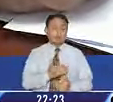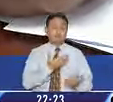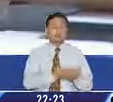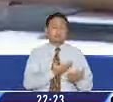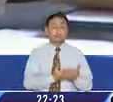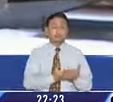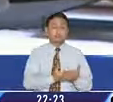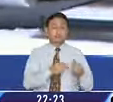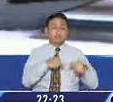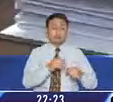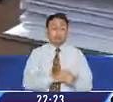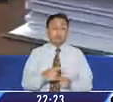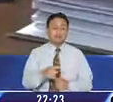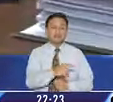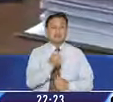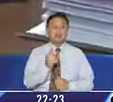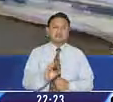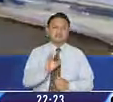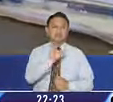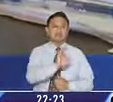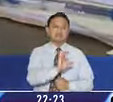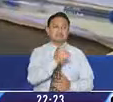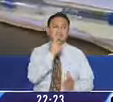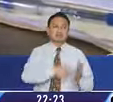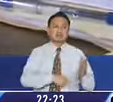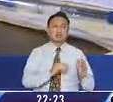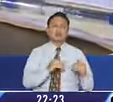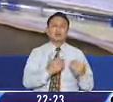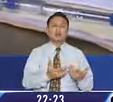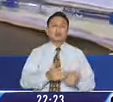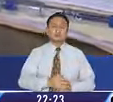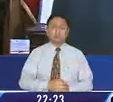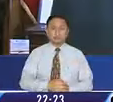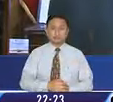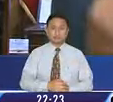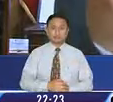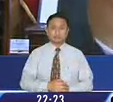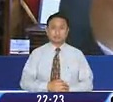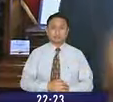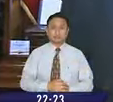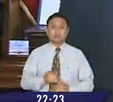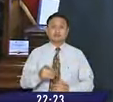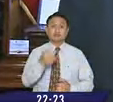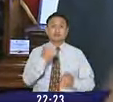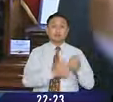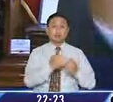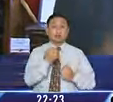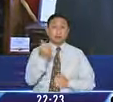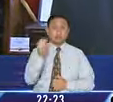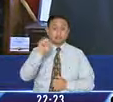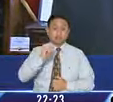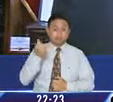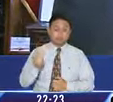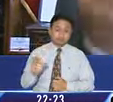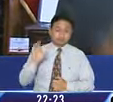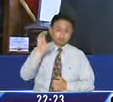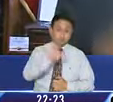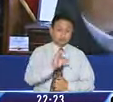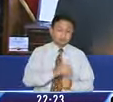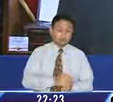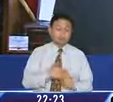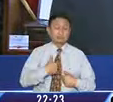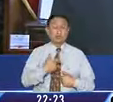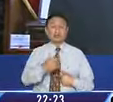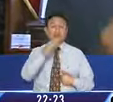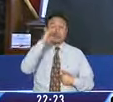detalle en qué se ha invertido el dinero destinado a esta área. Es un problema de recursos, de inversión. Los carros que